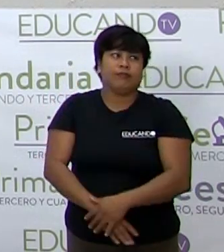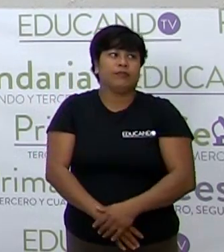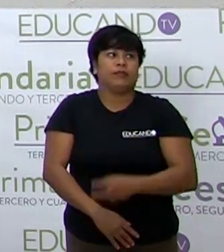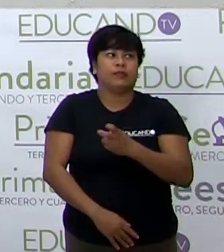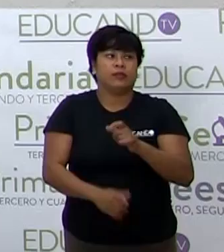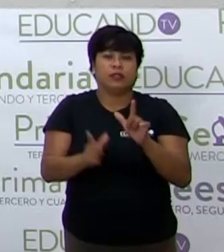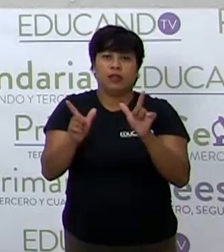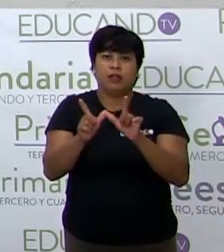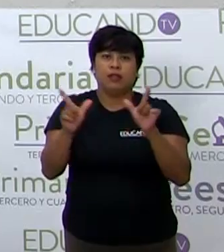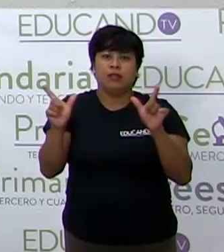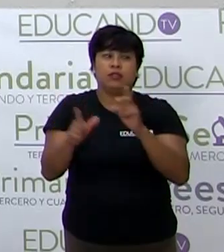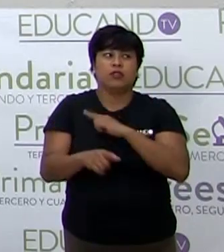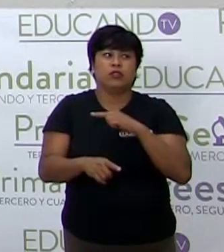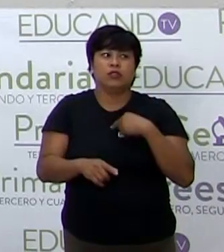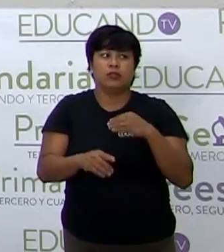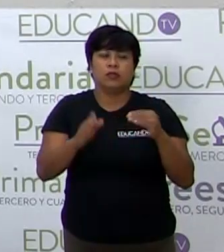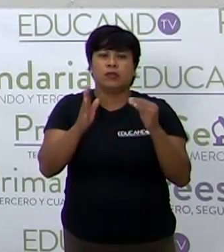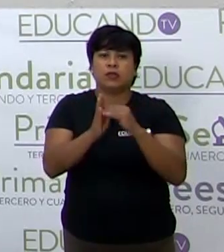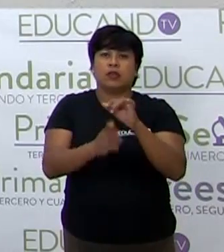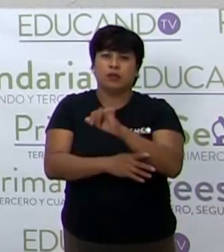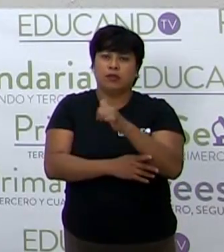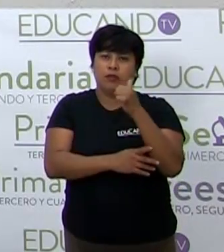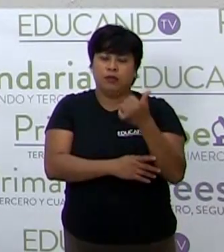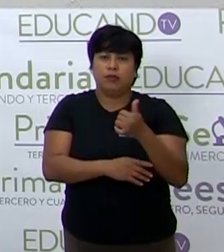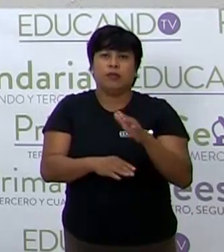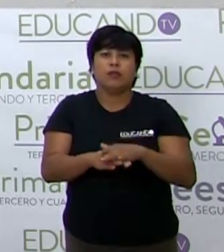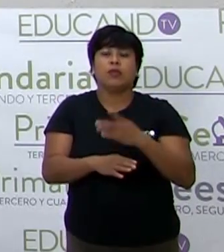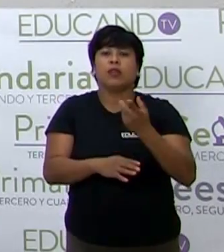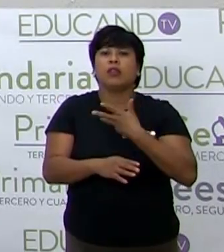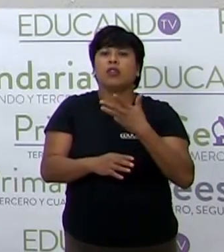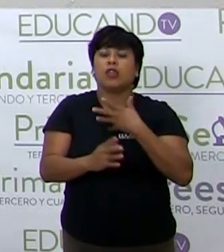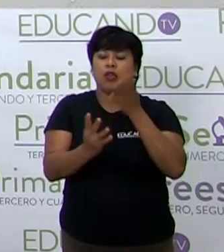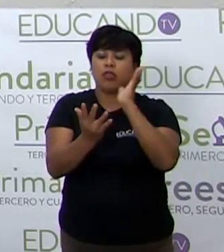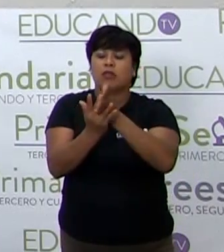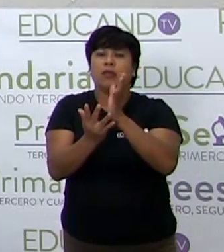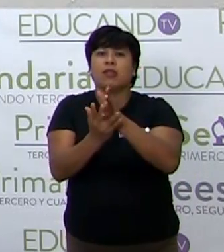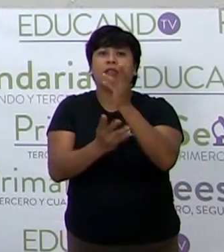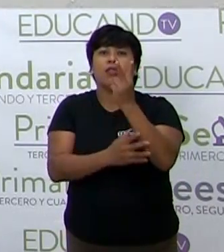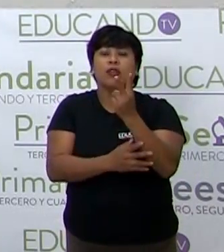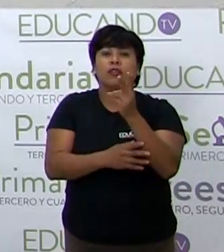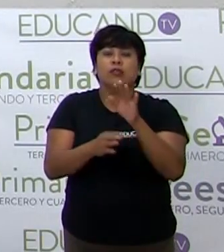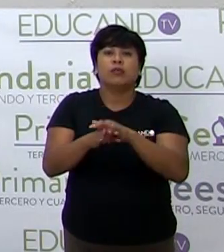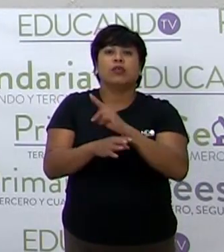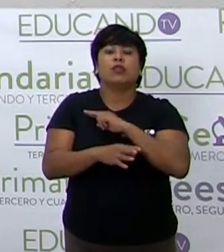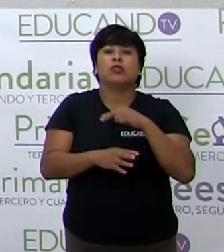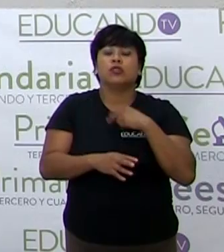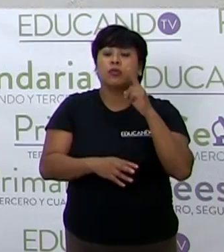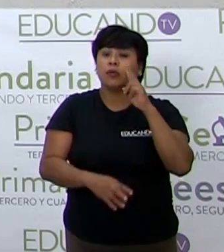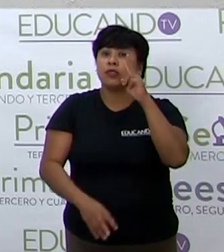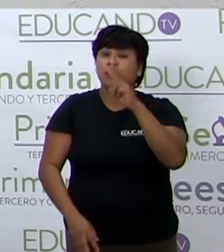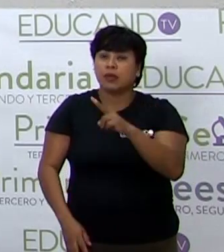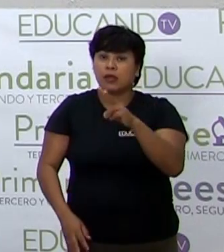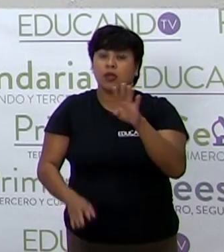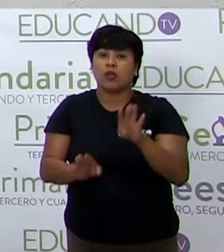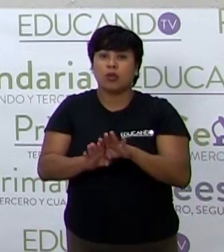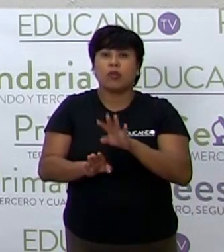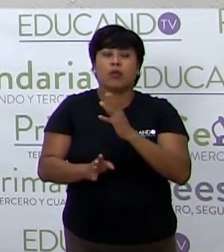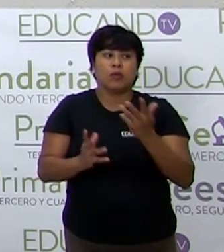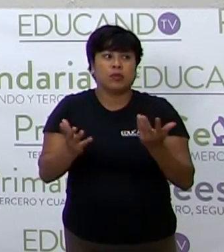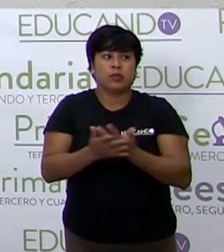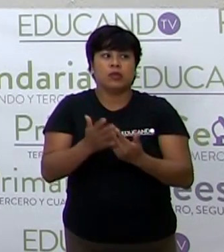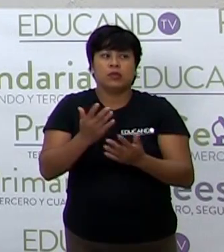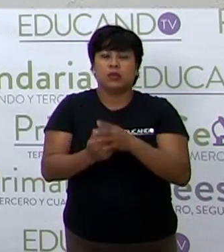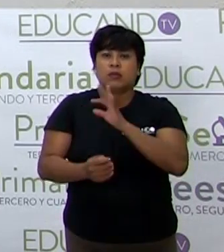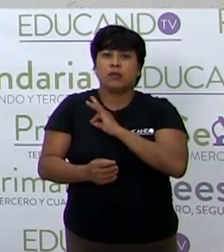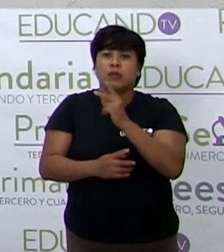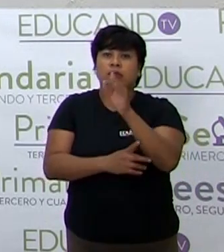Listo. Y vamos a pegarle otra parte. ¿Por qué la tengo dividida en dos partes? Porque vamos a construir